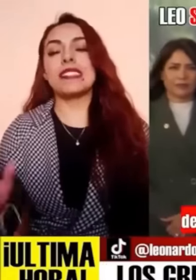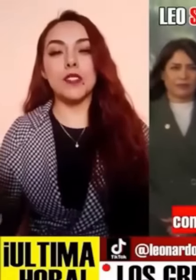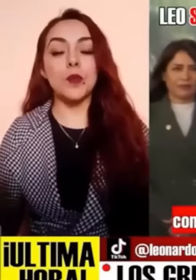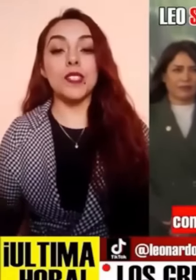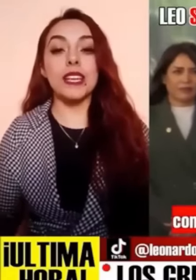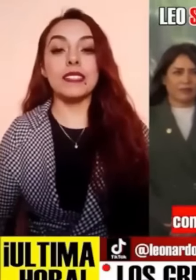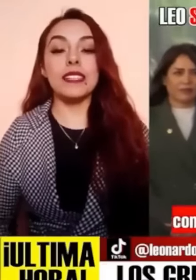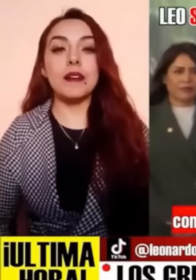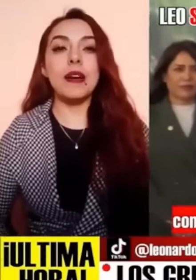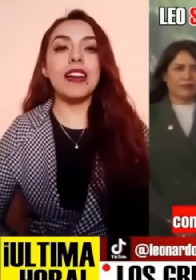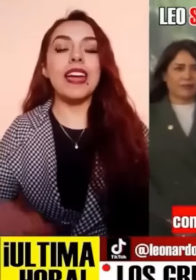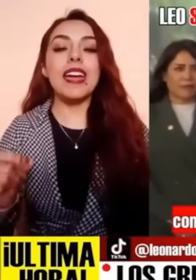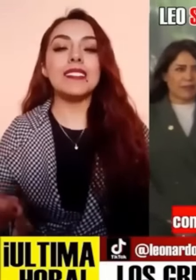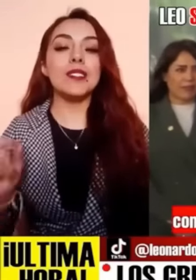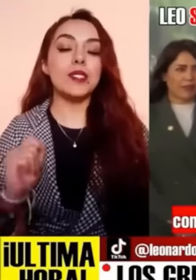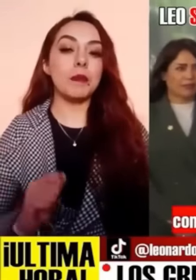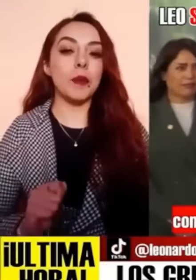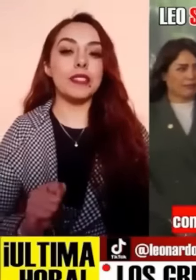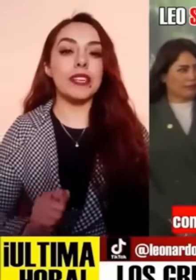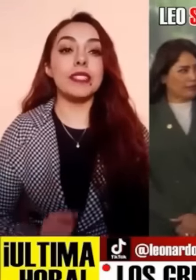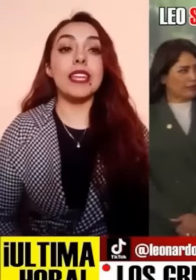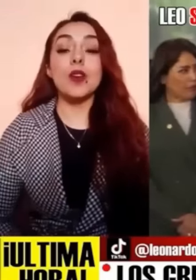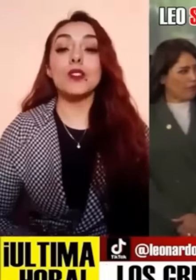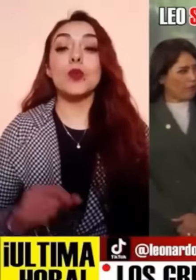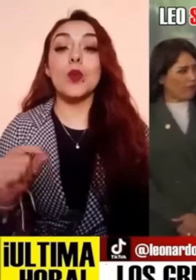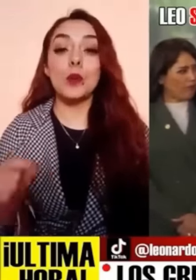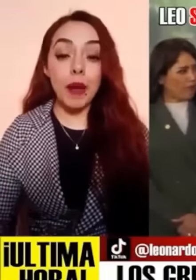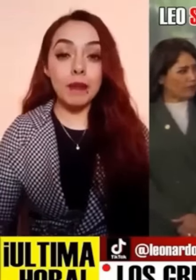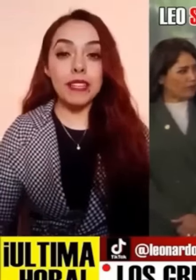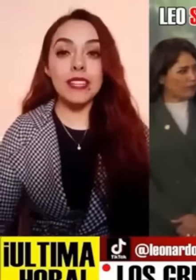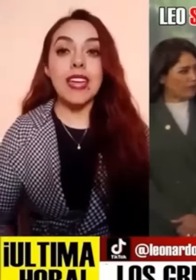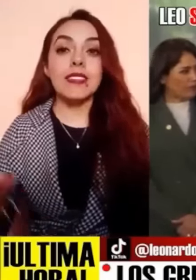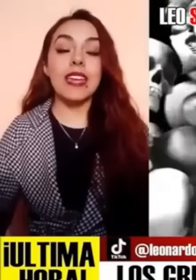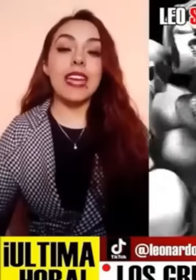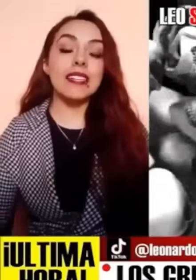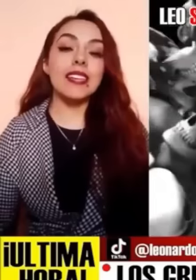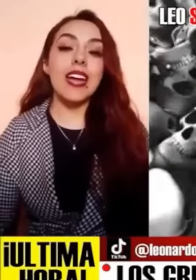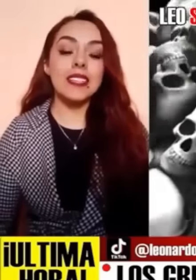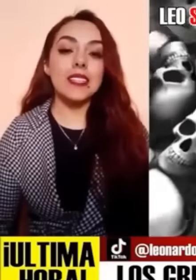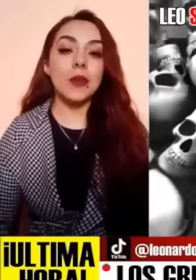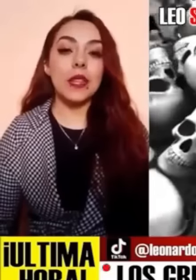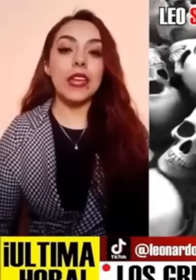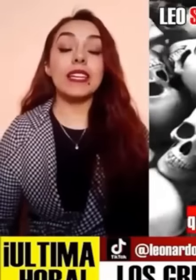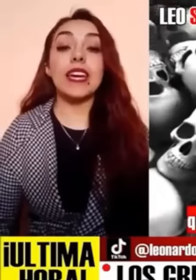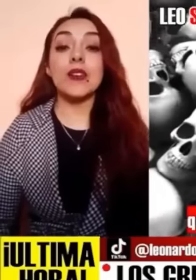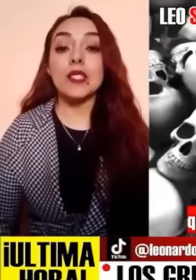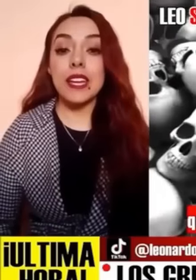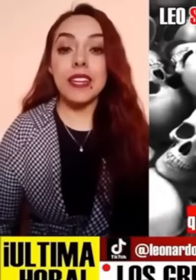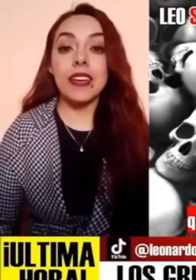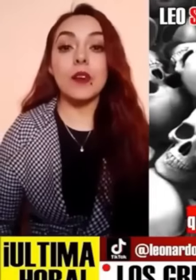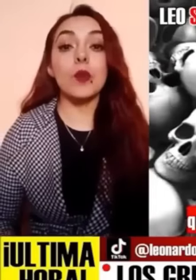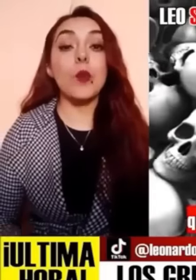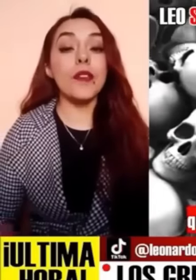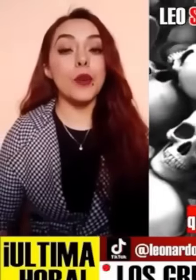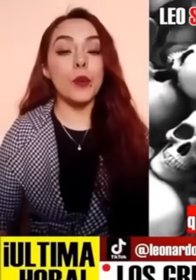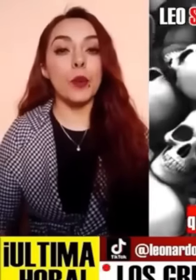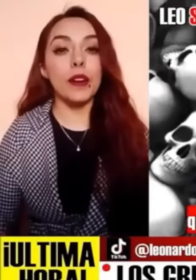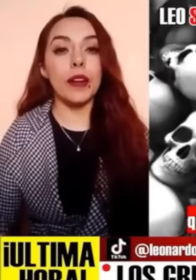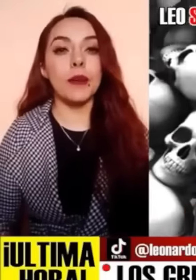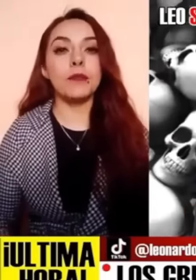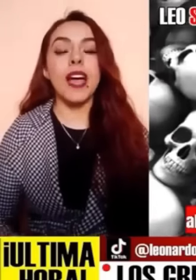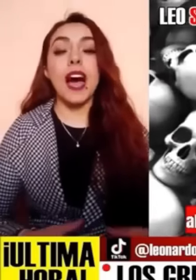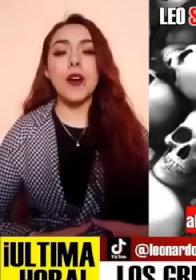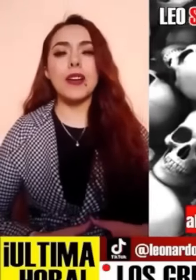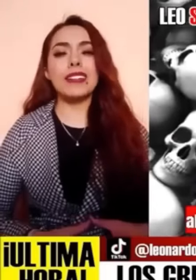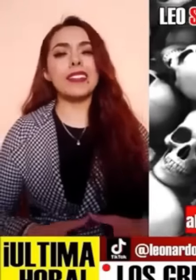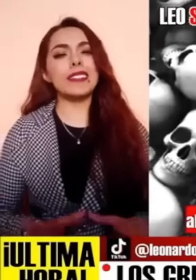o así es como se hacen llamar estos sinvergüenzas y los culpables de esa inseguridad que nos heredaron cuando